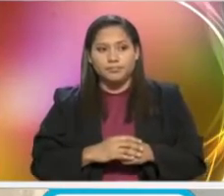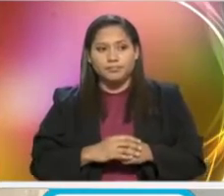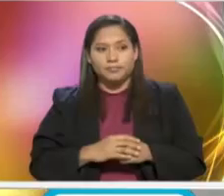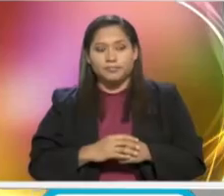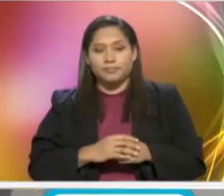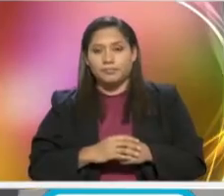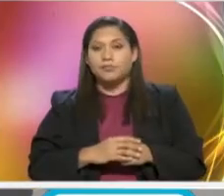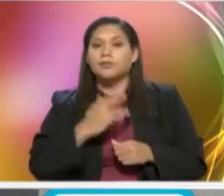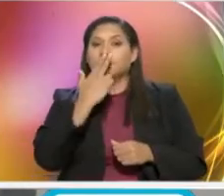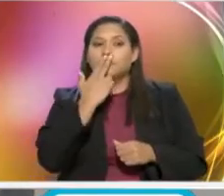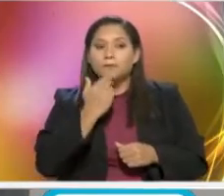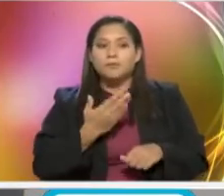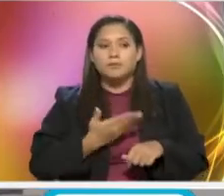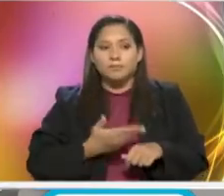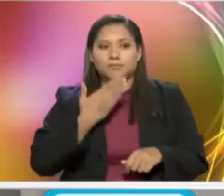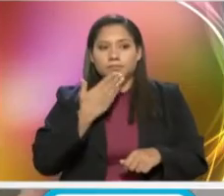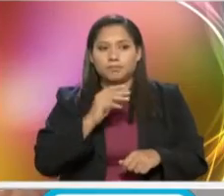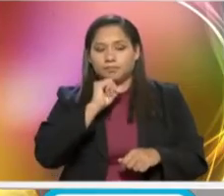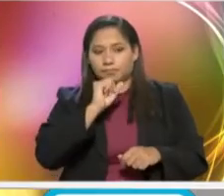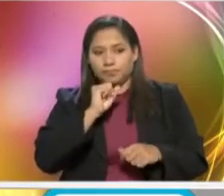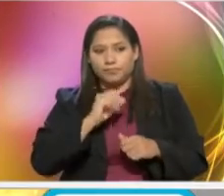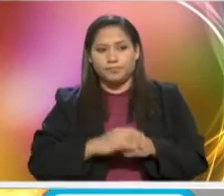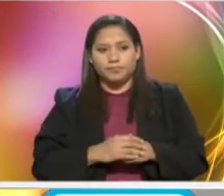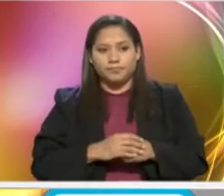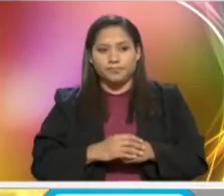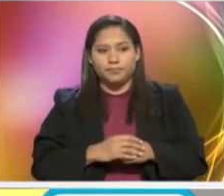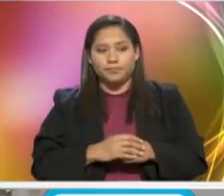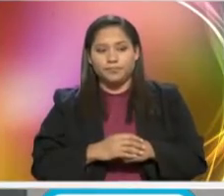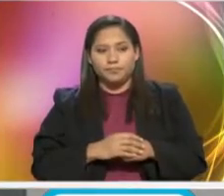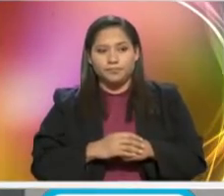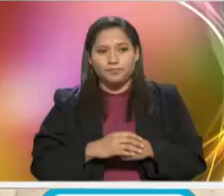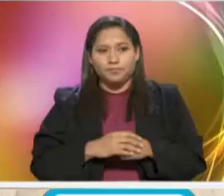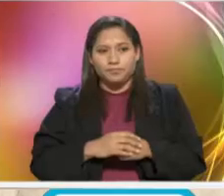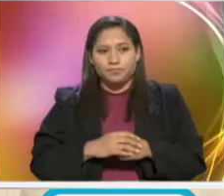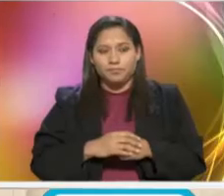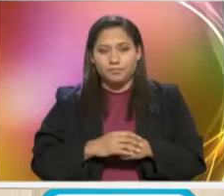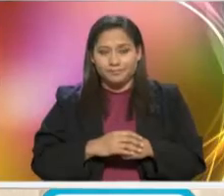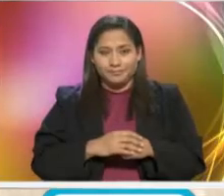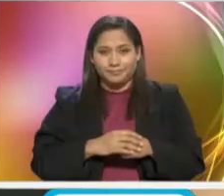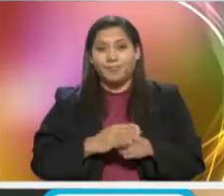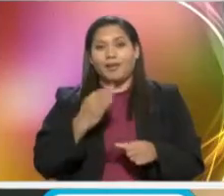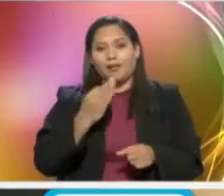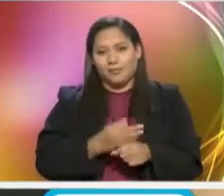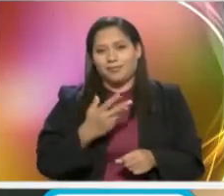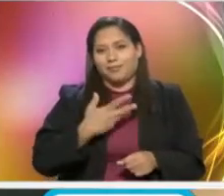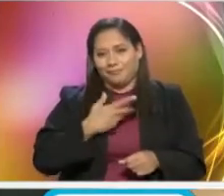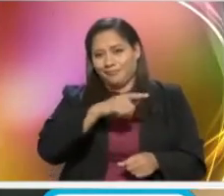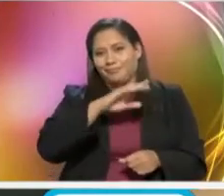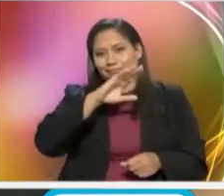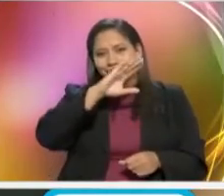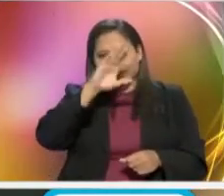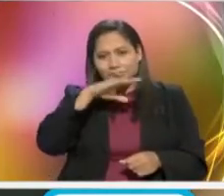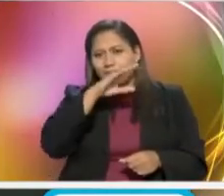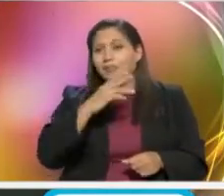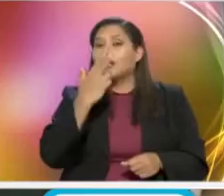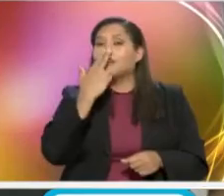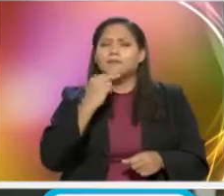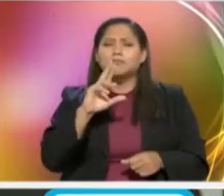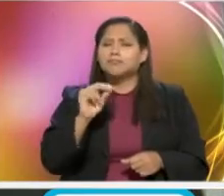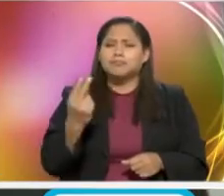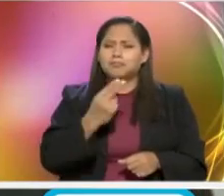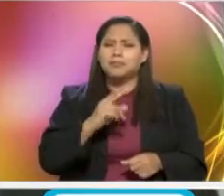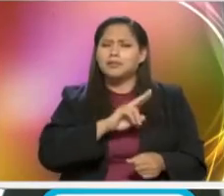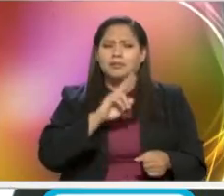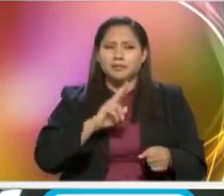bien, ¿no? Qué rico. Queda buenísimo. Y como decíamos, como está de temporada, pues ni azúcar le vamos a poner, ¿no? Totalmente